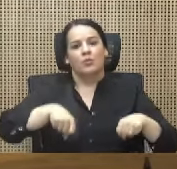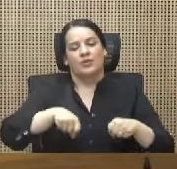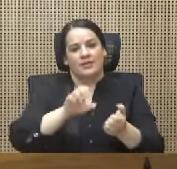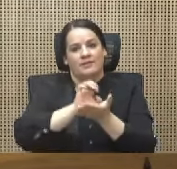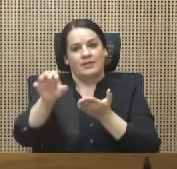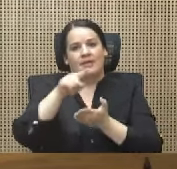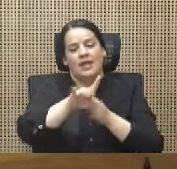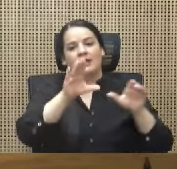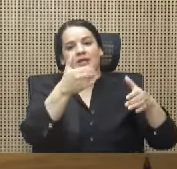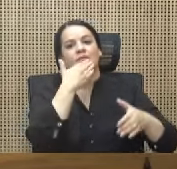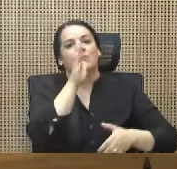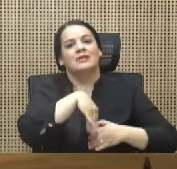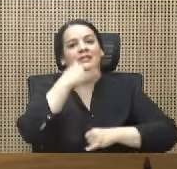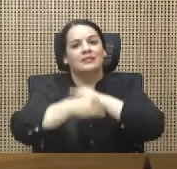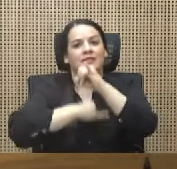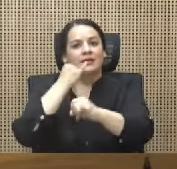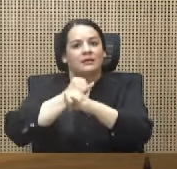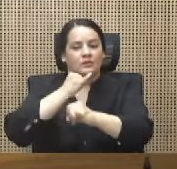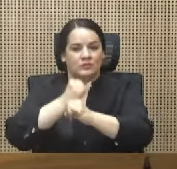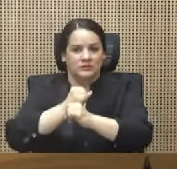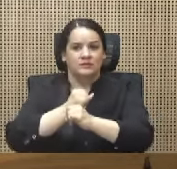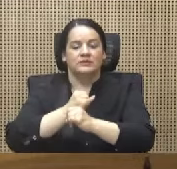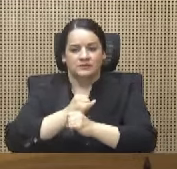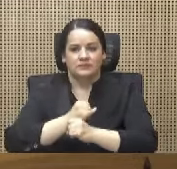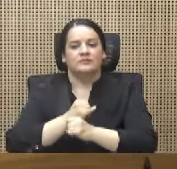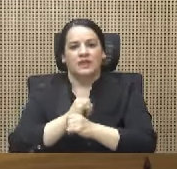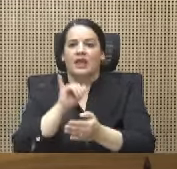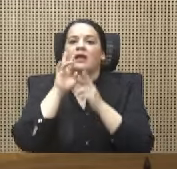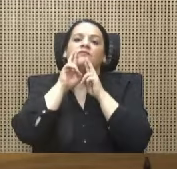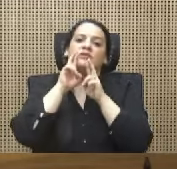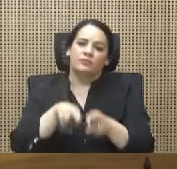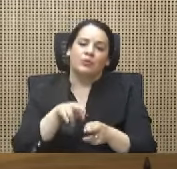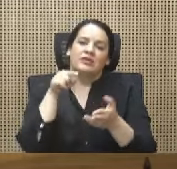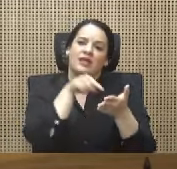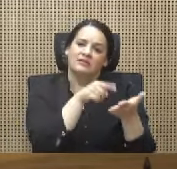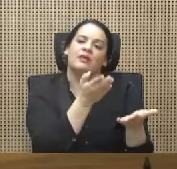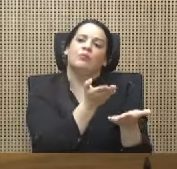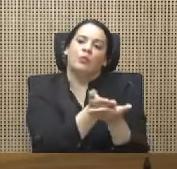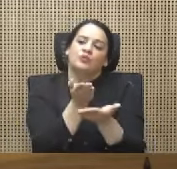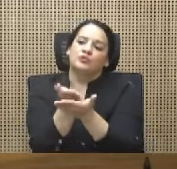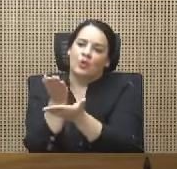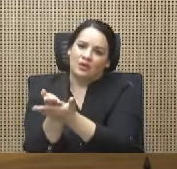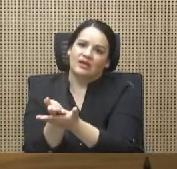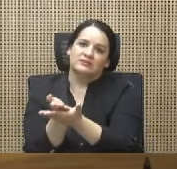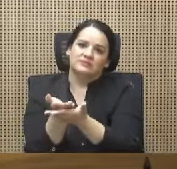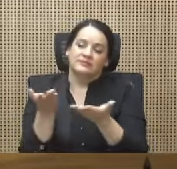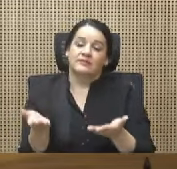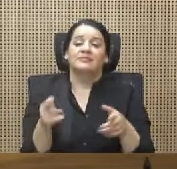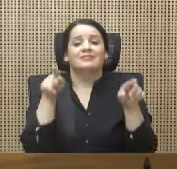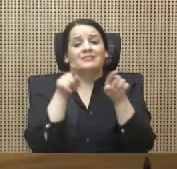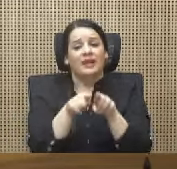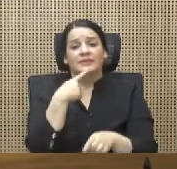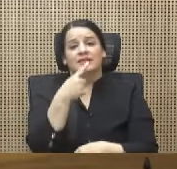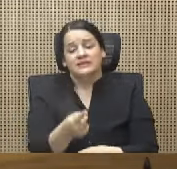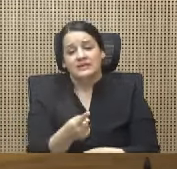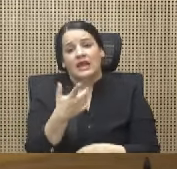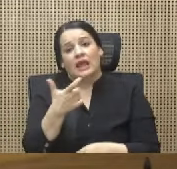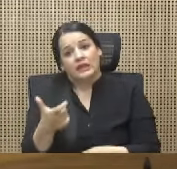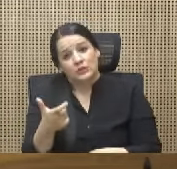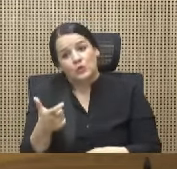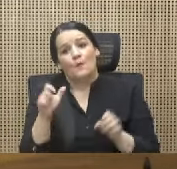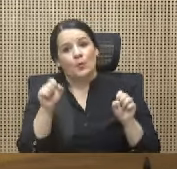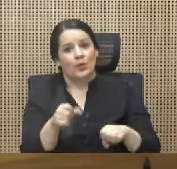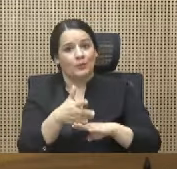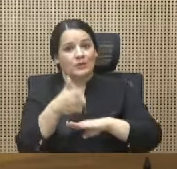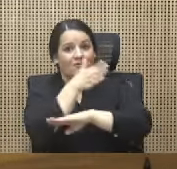organizado transnacional. Justamente a eso responden estas mociones. También decir que dichosamente podemos avanzar